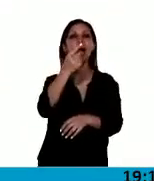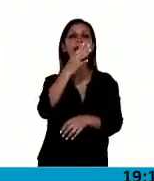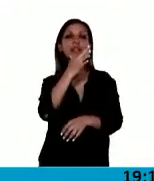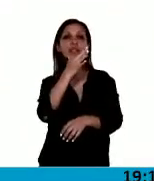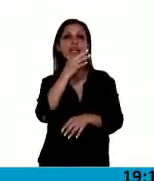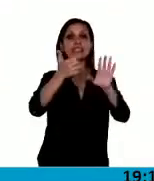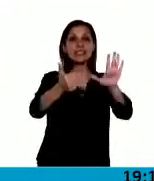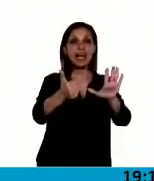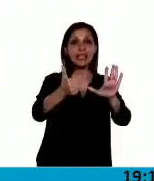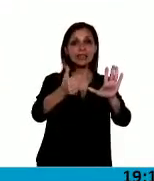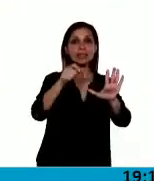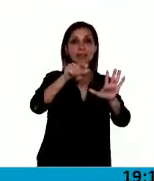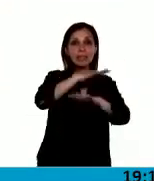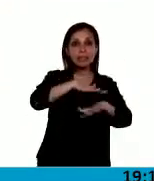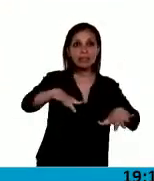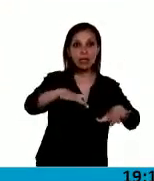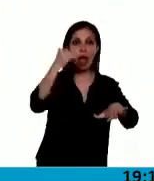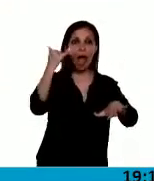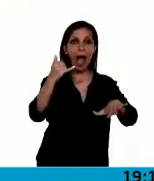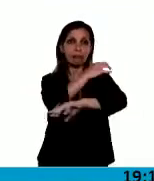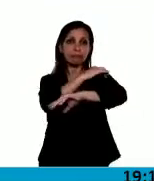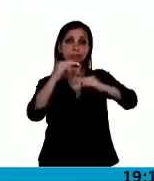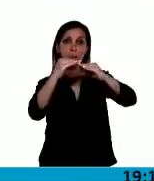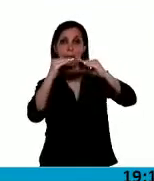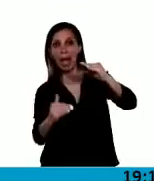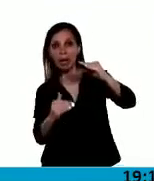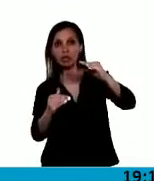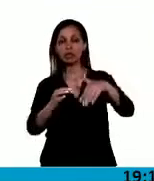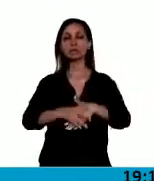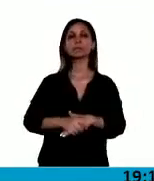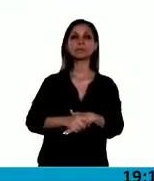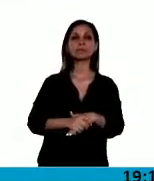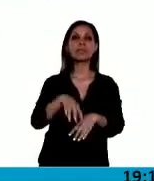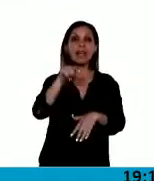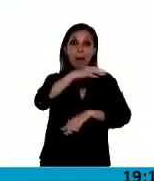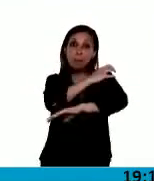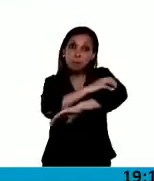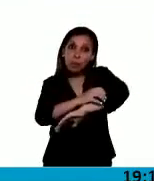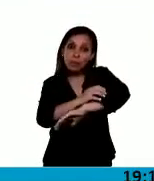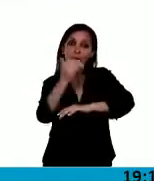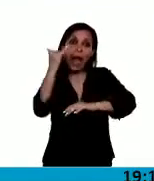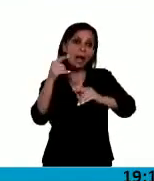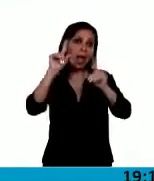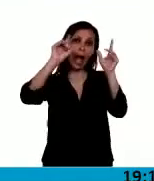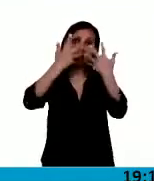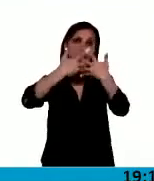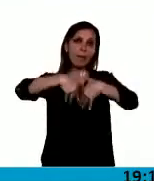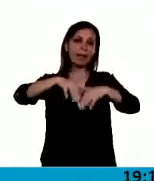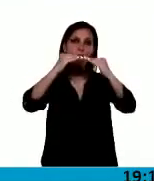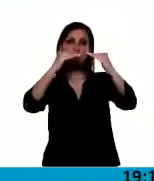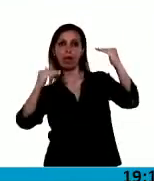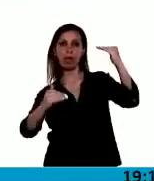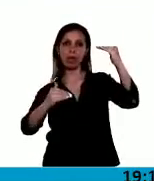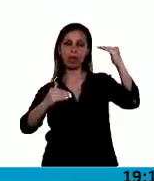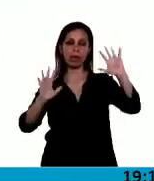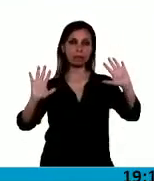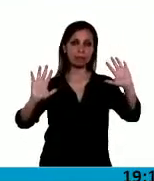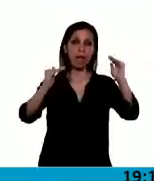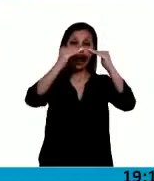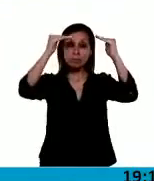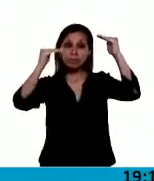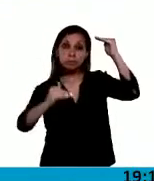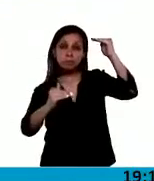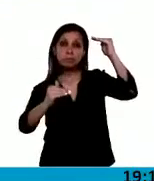niños están bajo la línea de la pobreza y esa pobreza genera desigualdad señor presidente y esa desigualdad